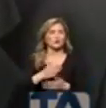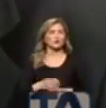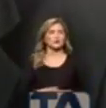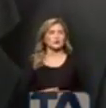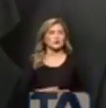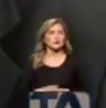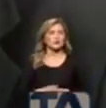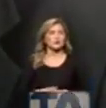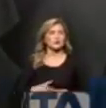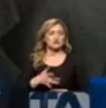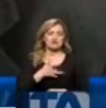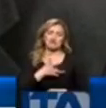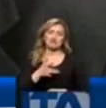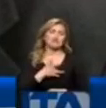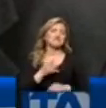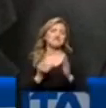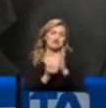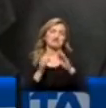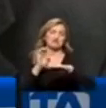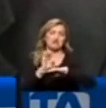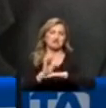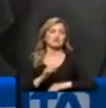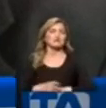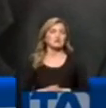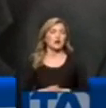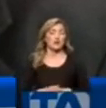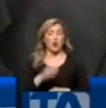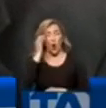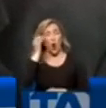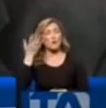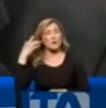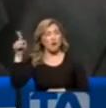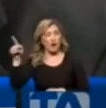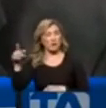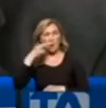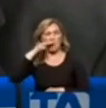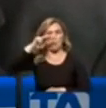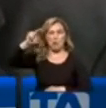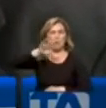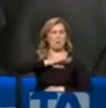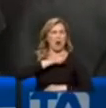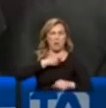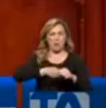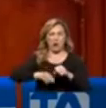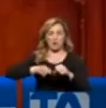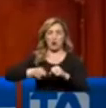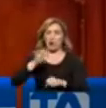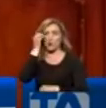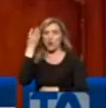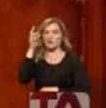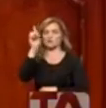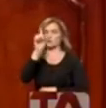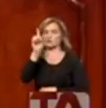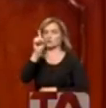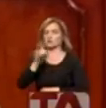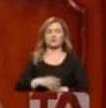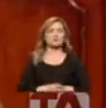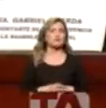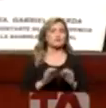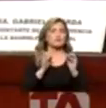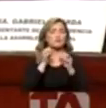sentimos ecuatorianos, pero no nos olvidamos de esta barbarie. Las autoridades y